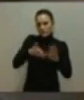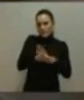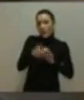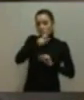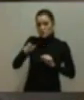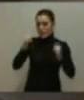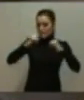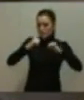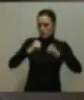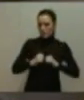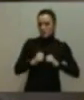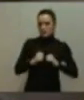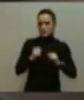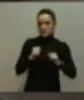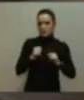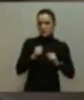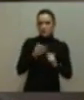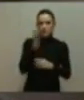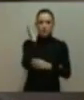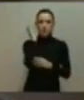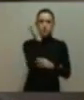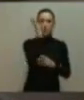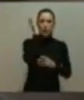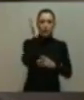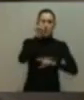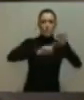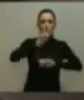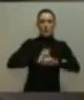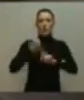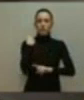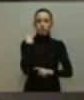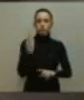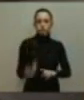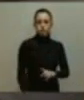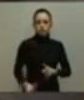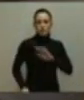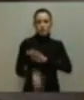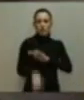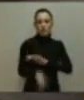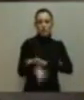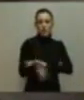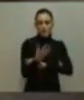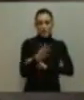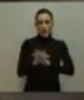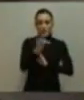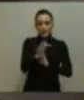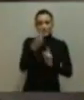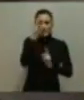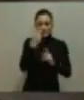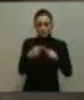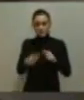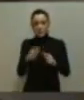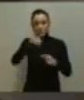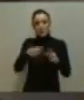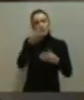de alguna manera, víctimas de un bombeo constante de riqueza, a través de tres mecanismos también que han sido noticia a lo largo de esta semana. El primer de ellos